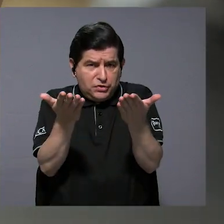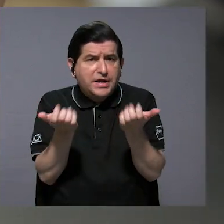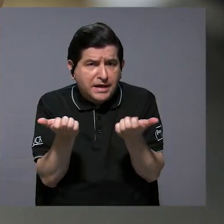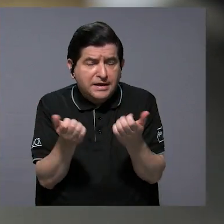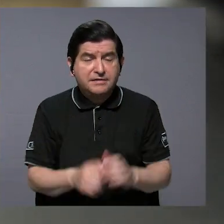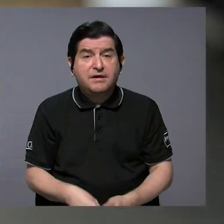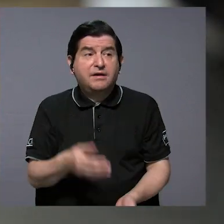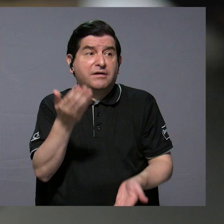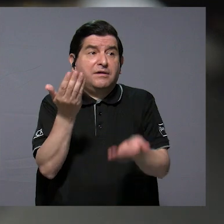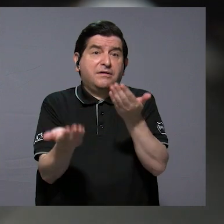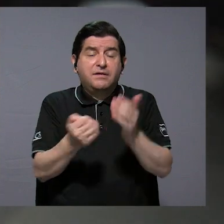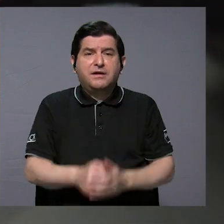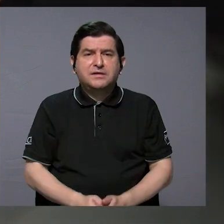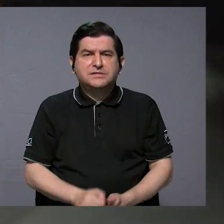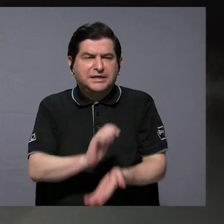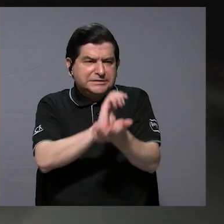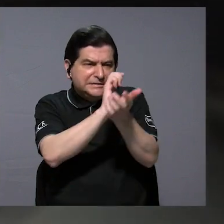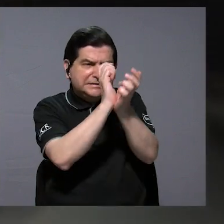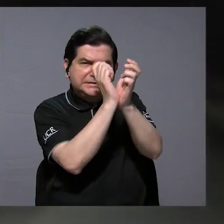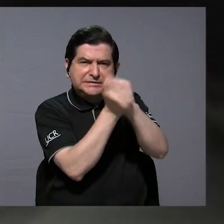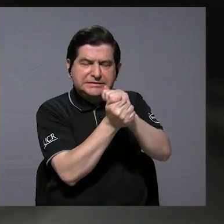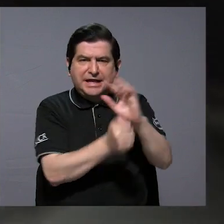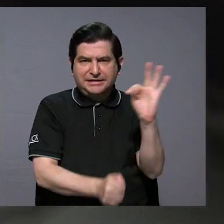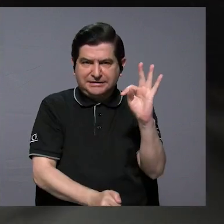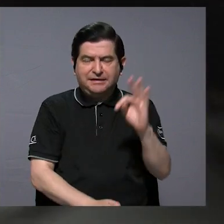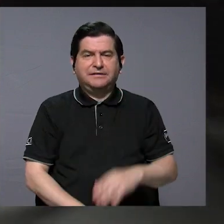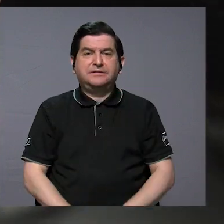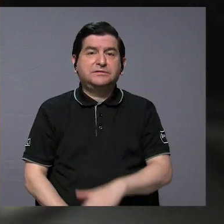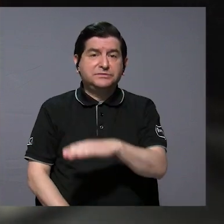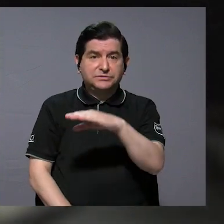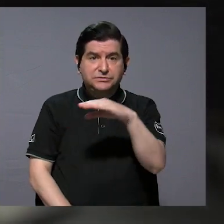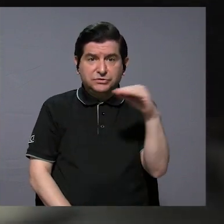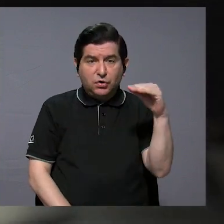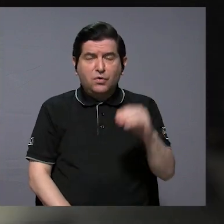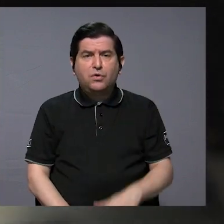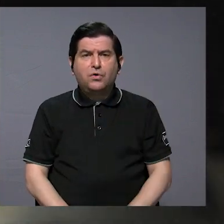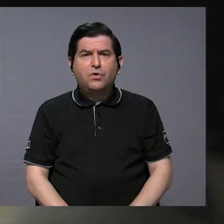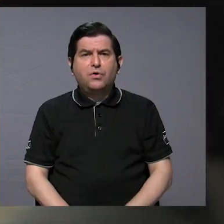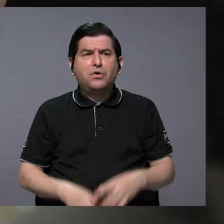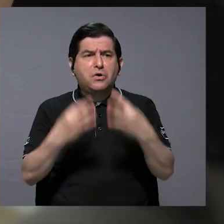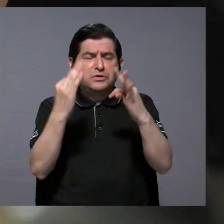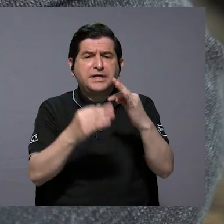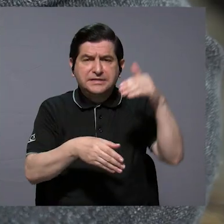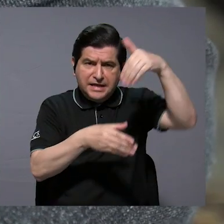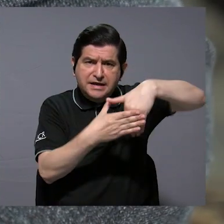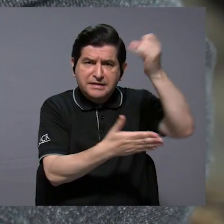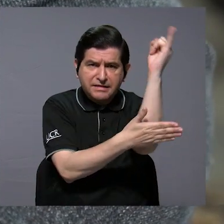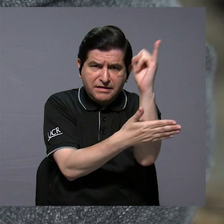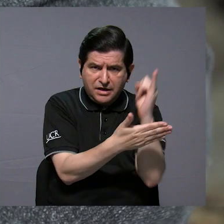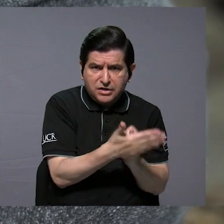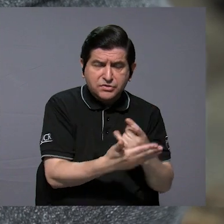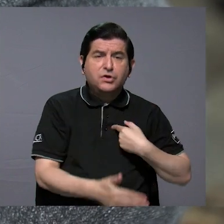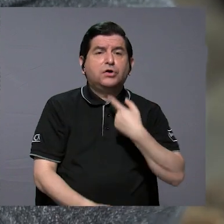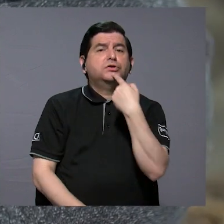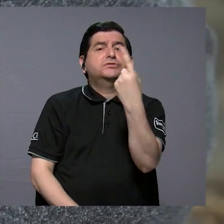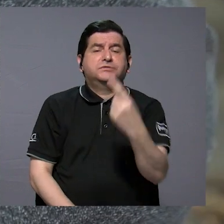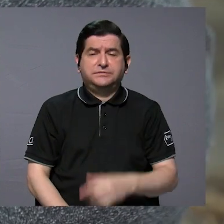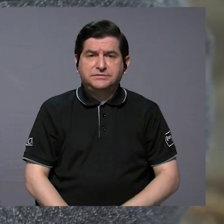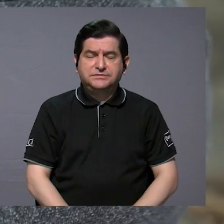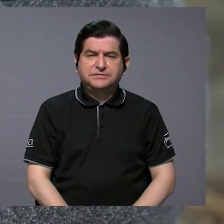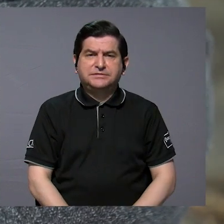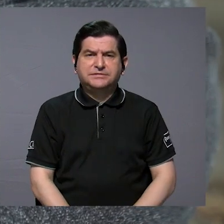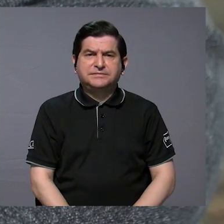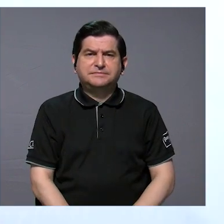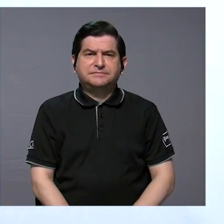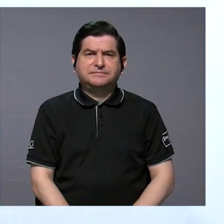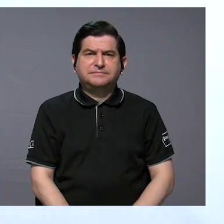quiera, ya sea transicionar o intentarlo en el arte, le